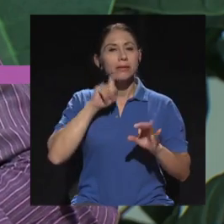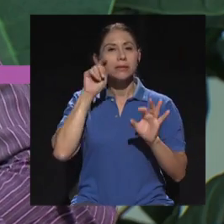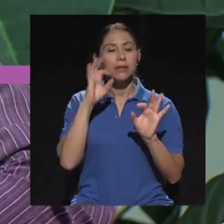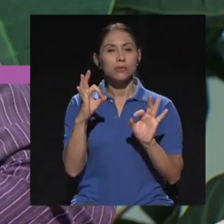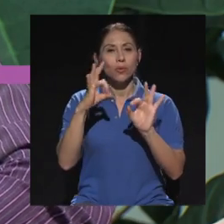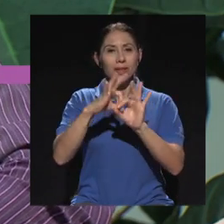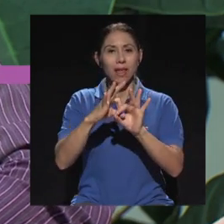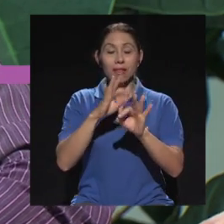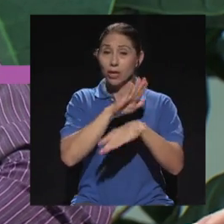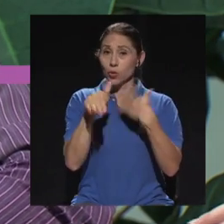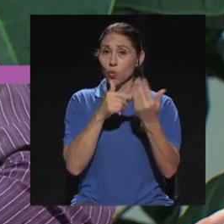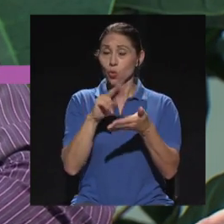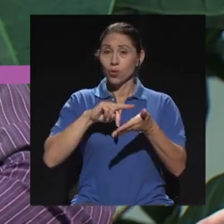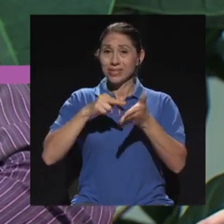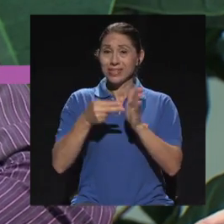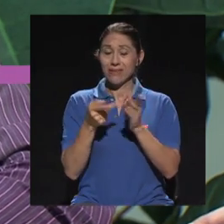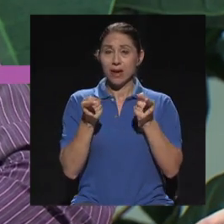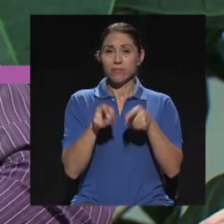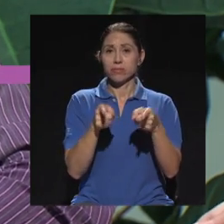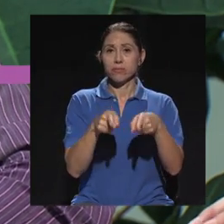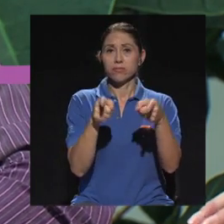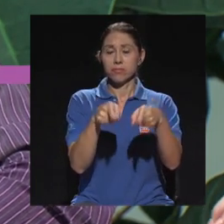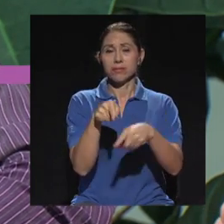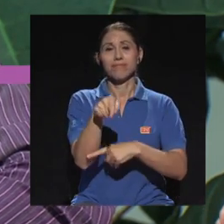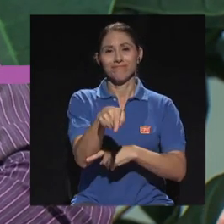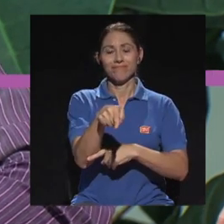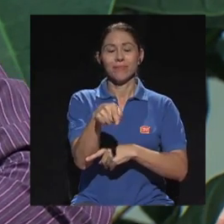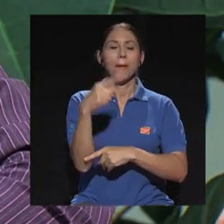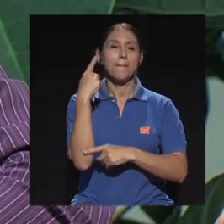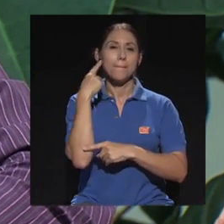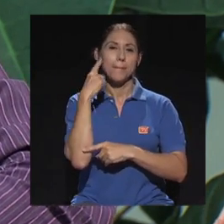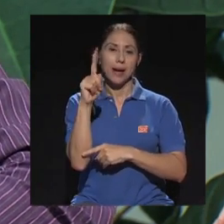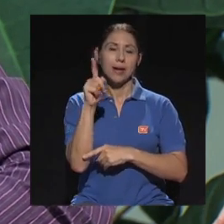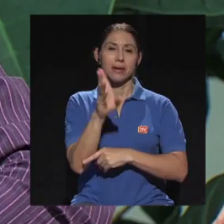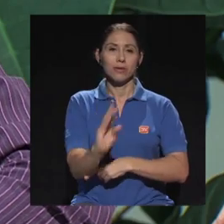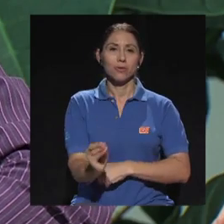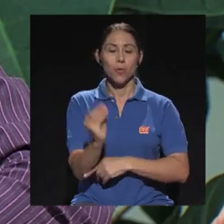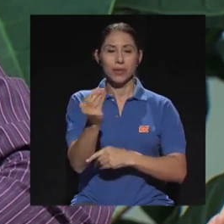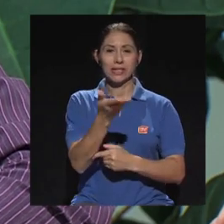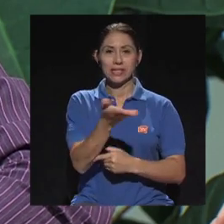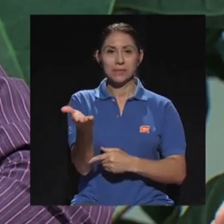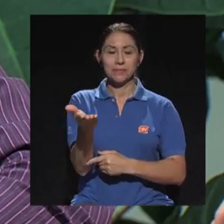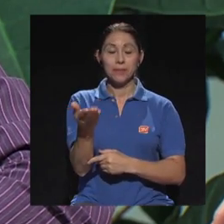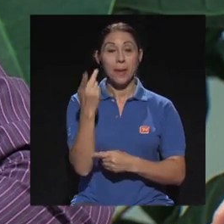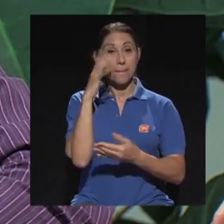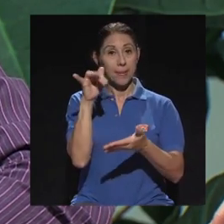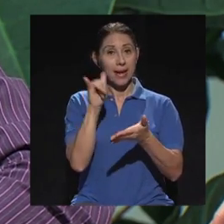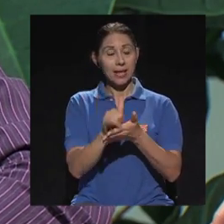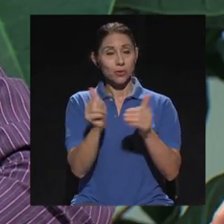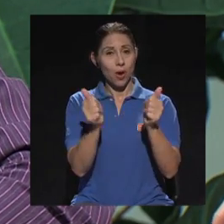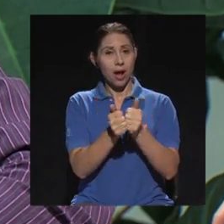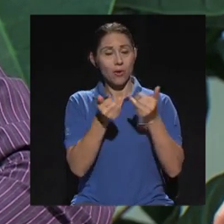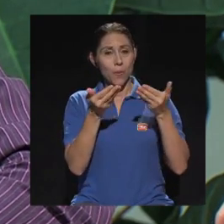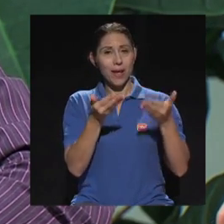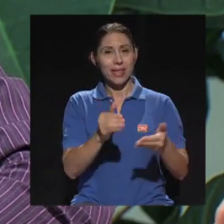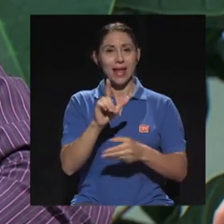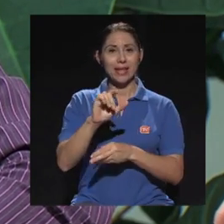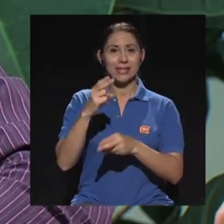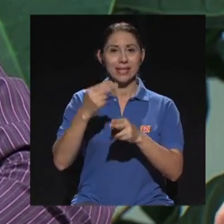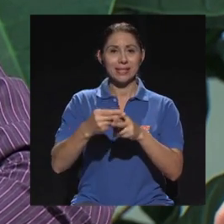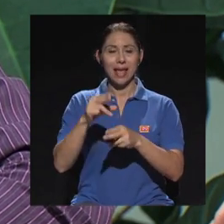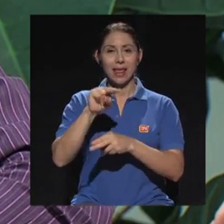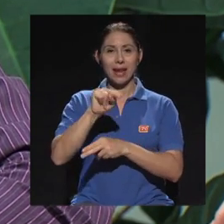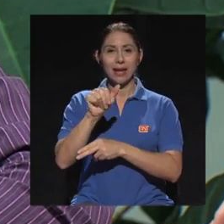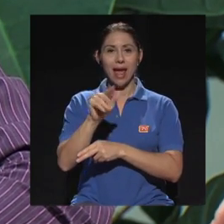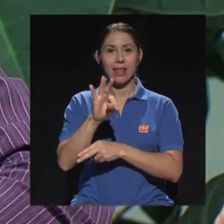de la sexualidad y todas las implicaciones que esta tiene principalmente para los jóvenes. Y para ello pues nos acompaña